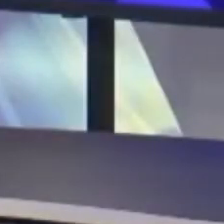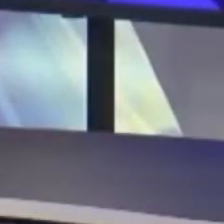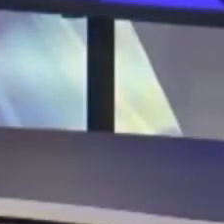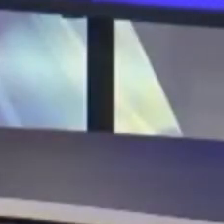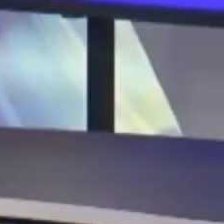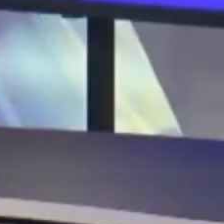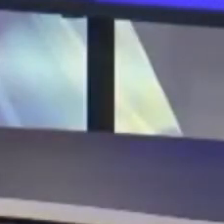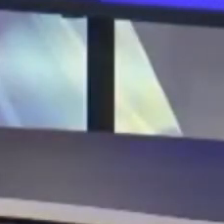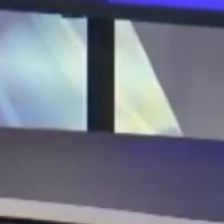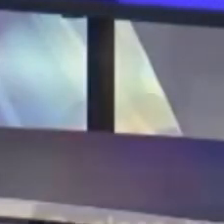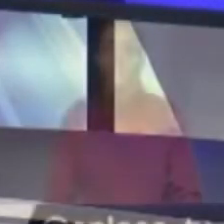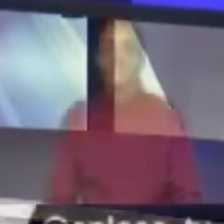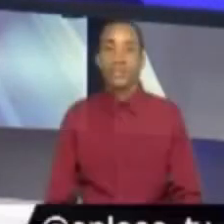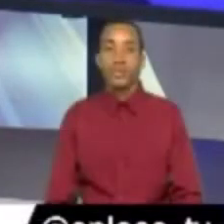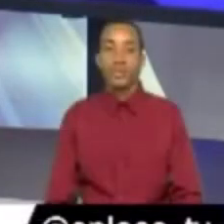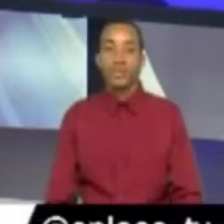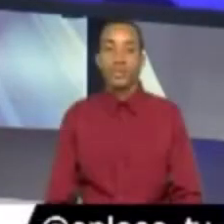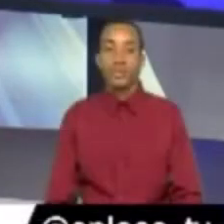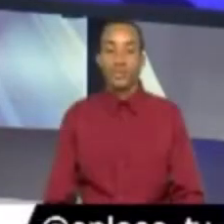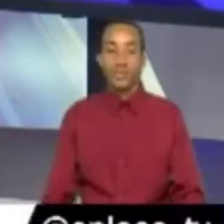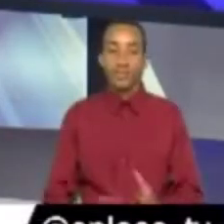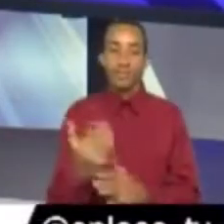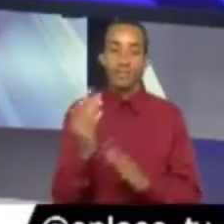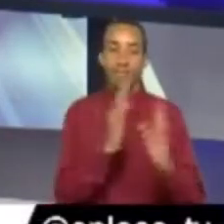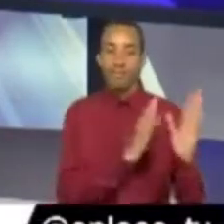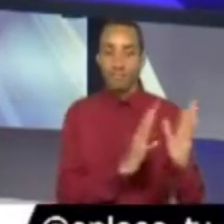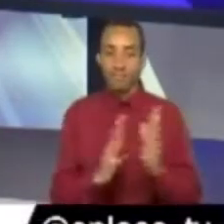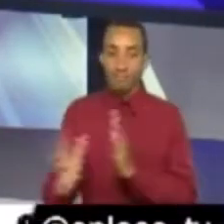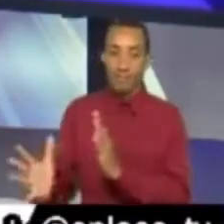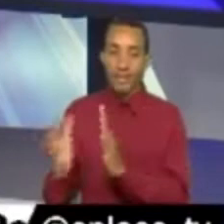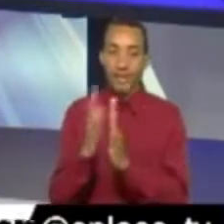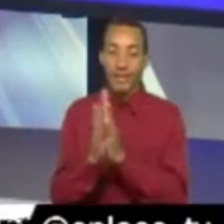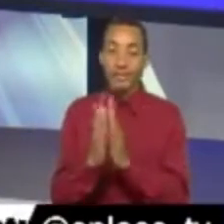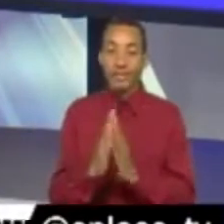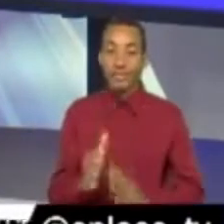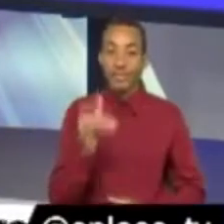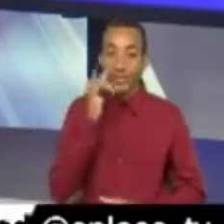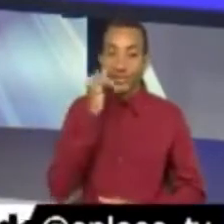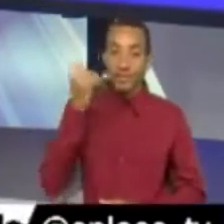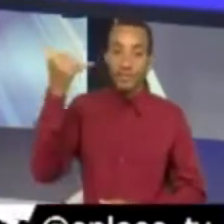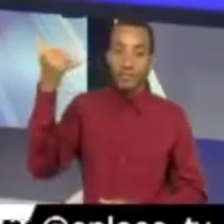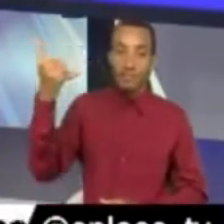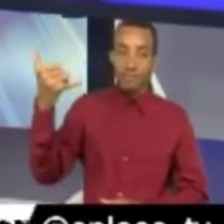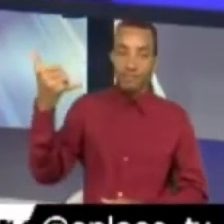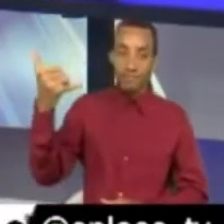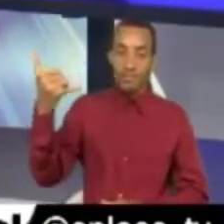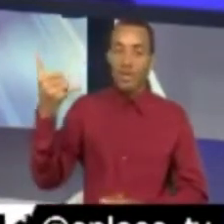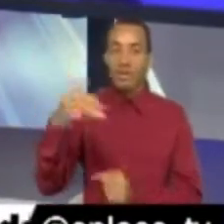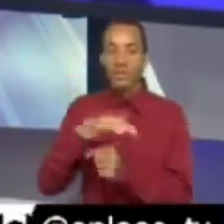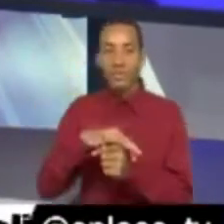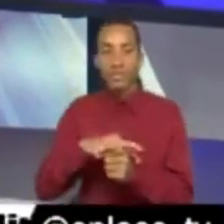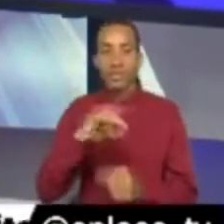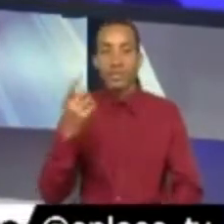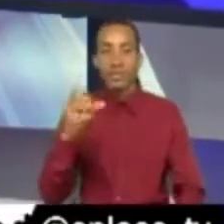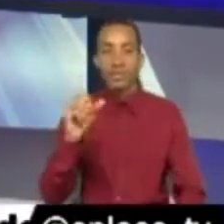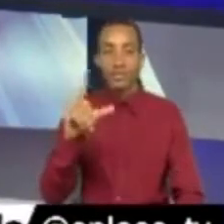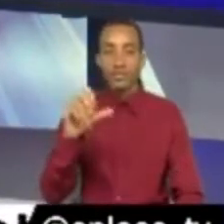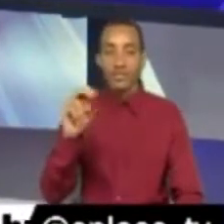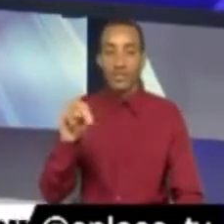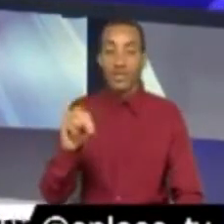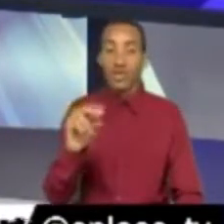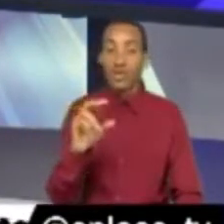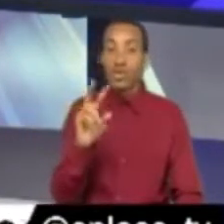Iniciamos con el desarrollo de nuestra información. En una cámara de seguridad, vecinos del barrio Galán graban el momento en el que dos sujetos que